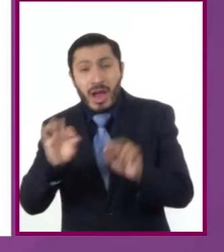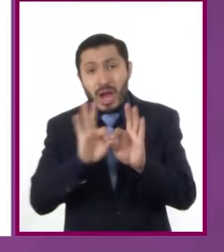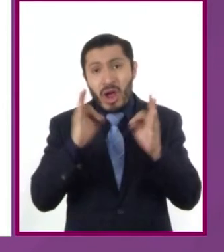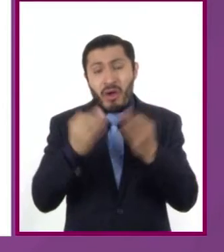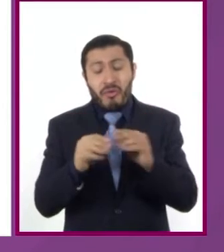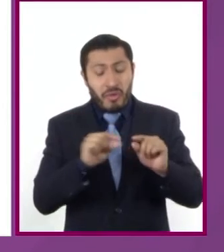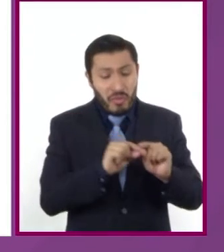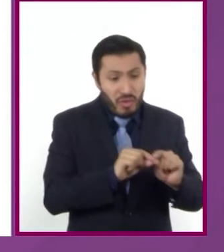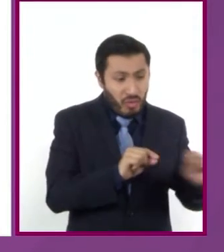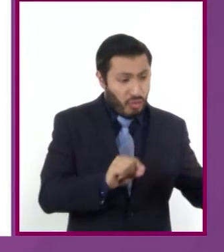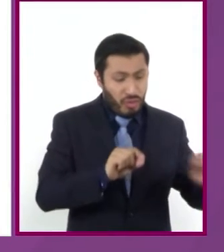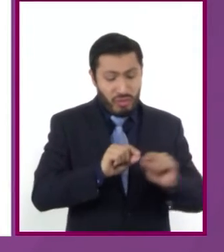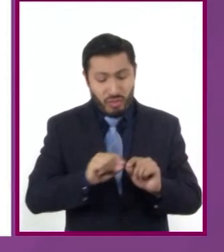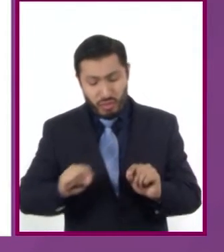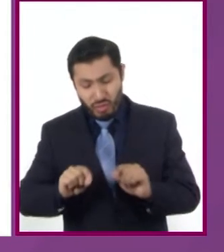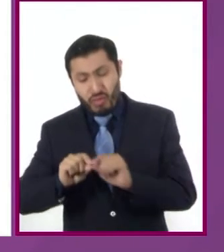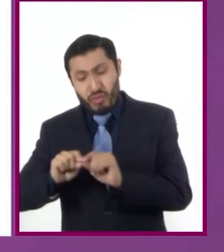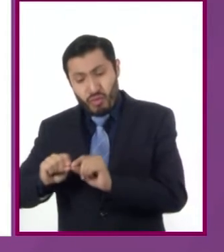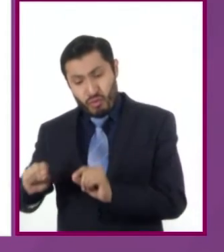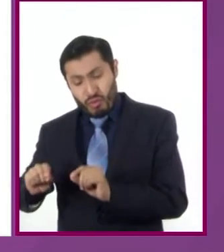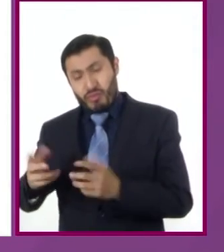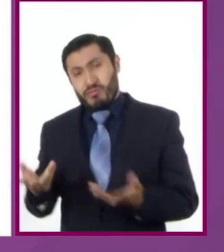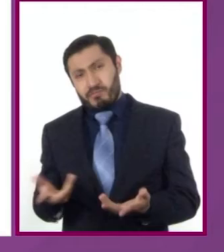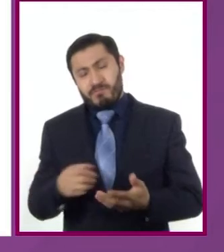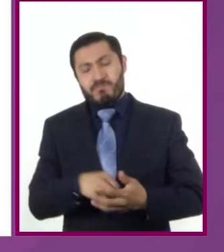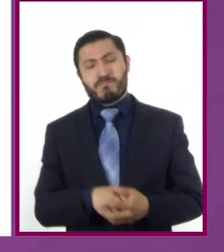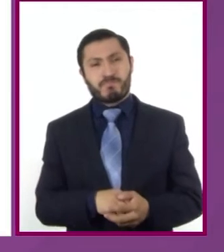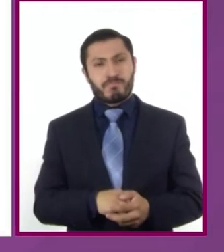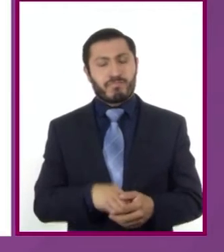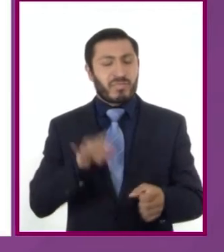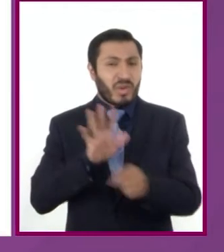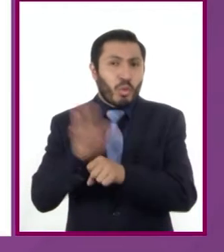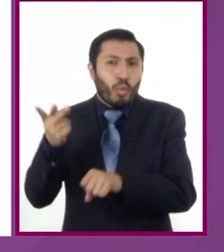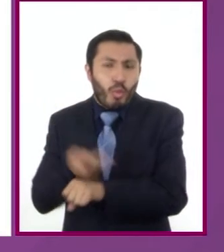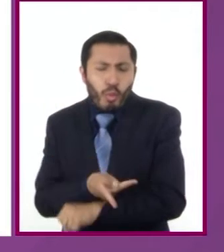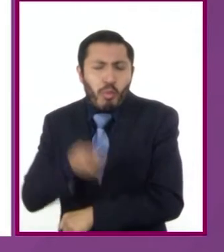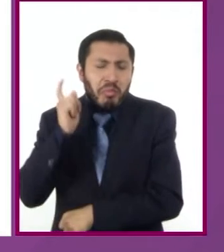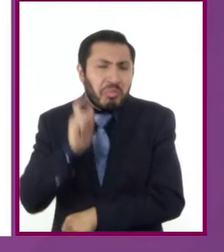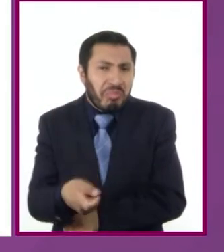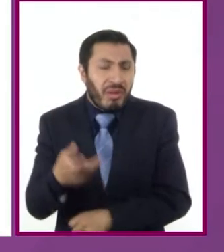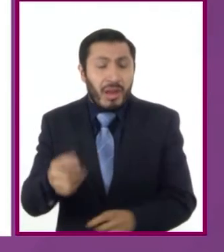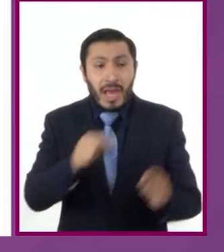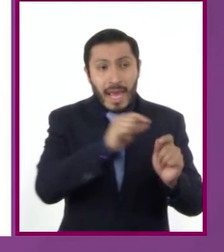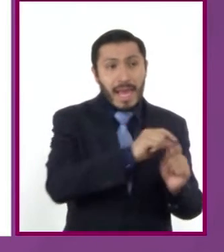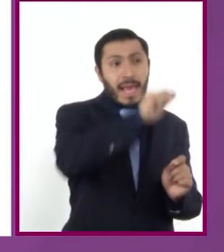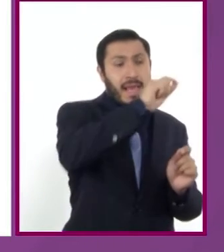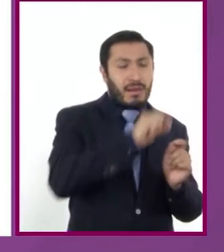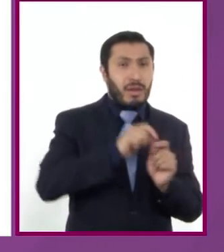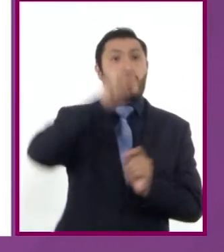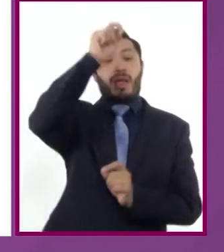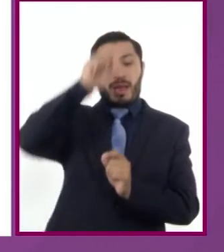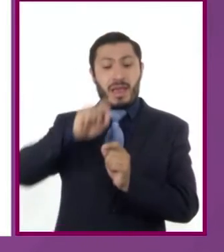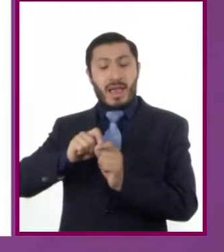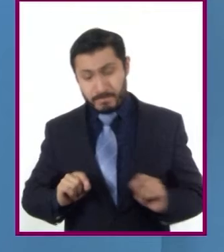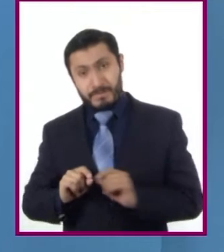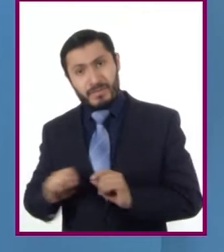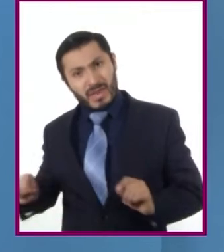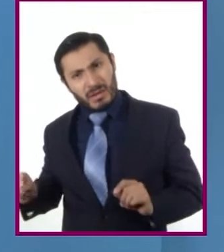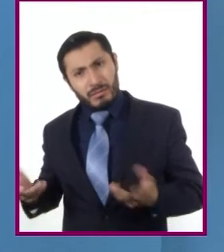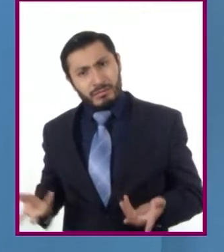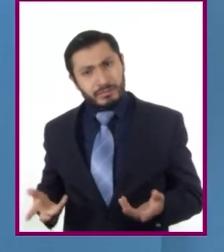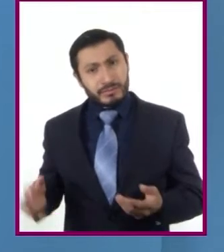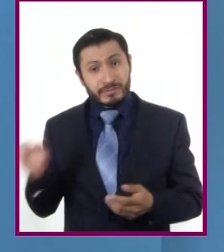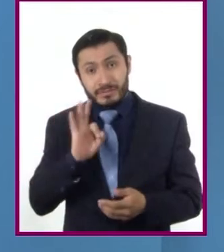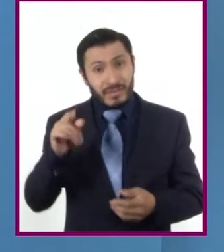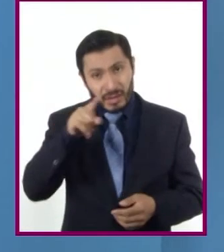de los 3 rectángulos? ¿Qué sucede en la medida de la altura? ¿Por qué? Si